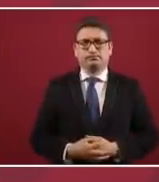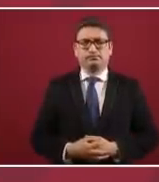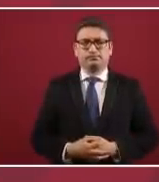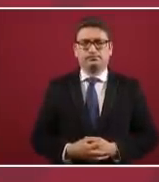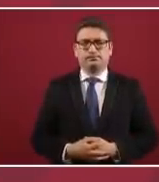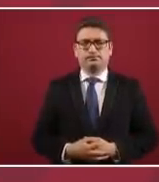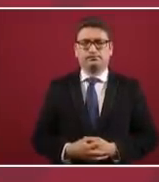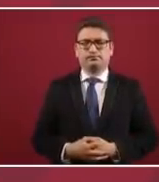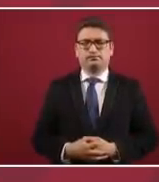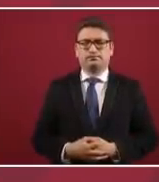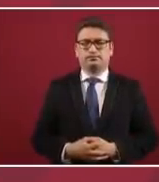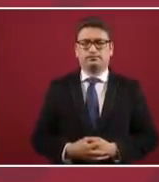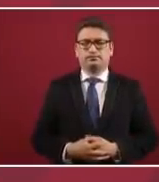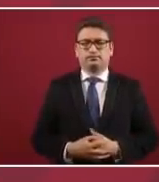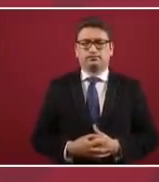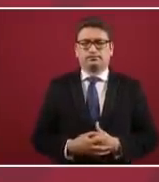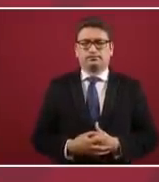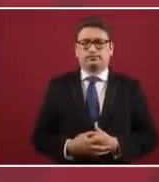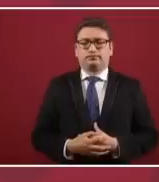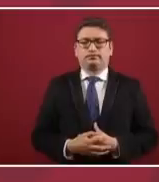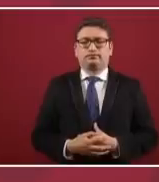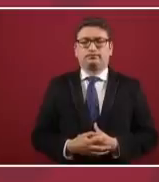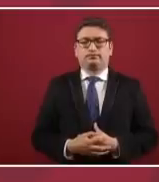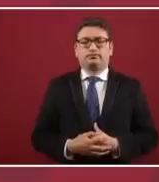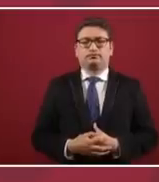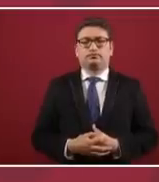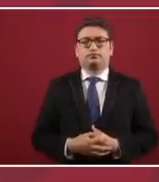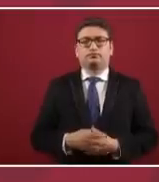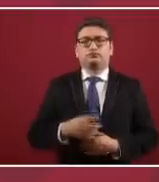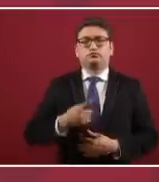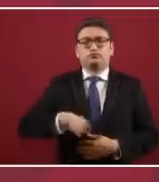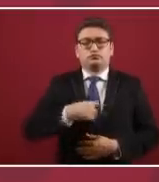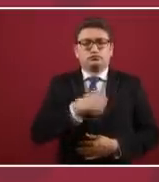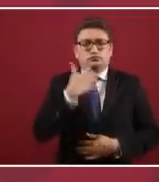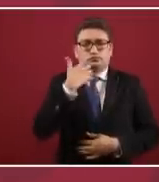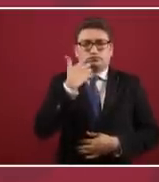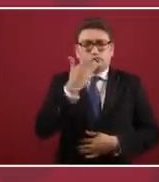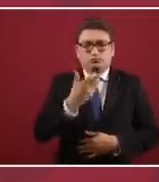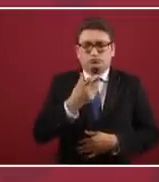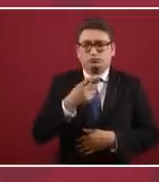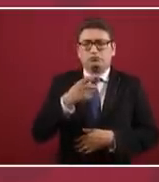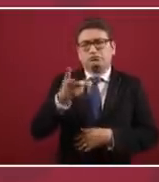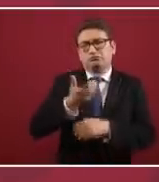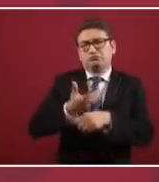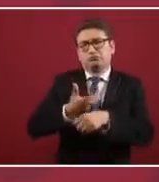y buscamos que haya cooperación para el desarrollo y respeto mutuo.